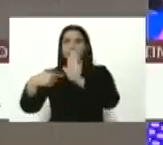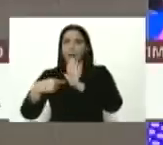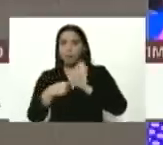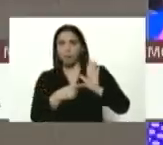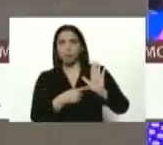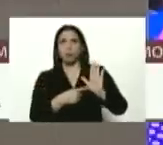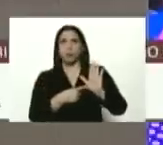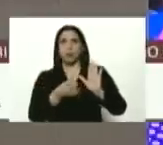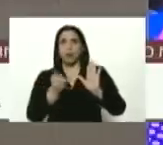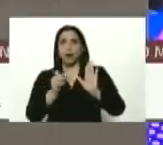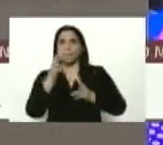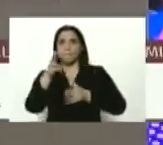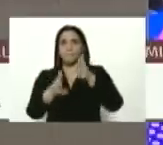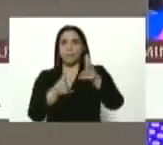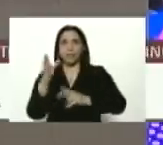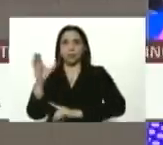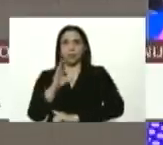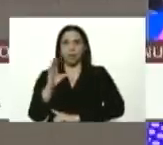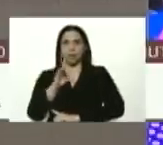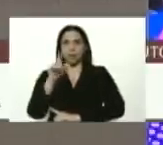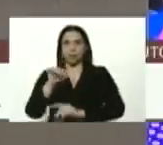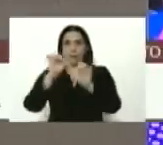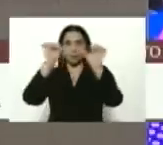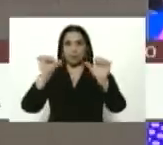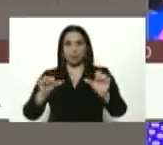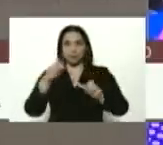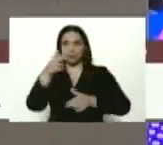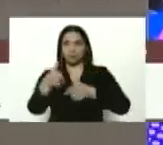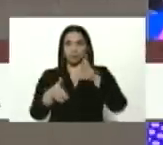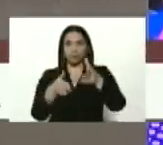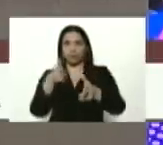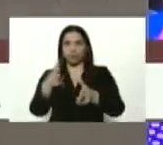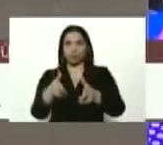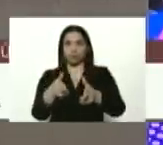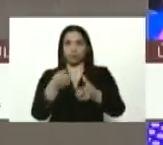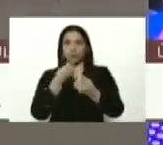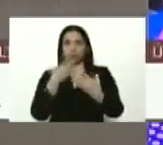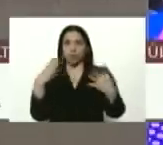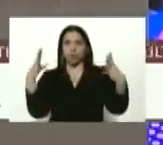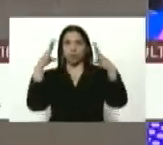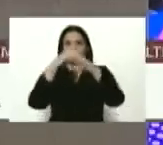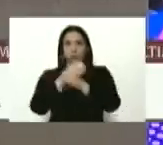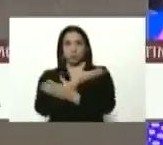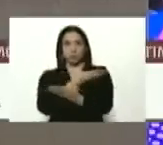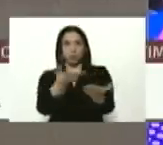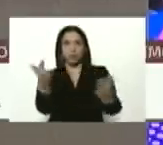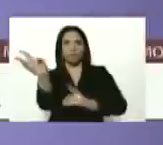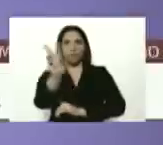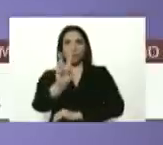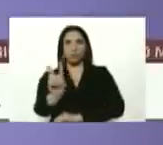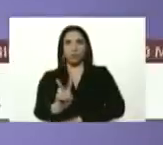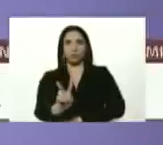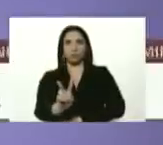el metro de Caracas y el sistema de ferrocarril. Muy buenas noches a todas y a todos.